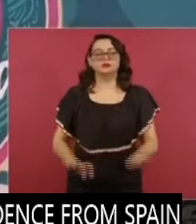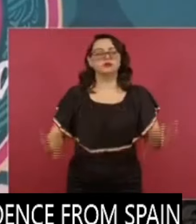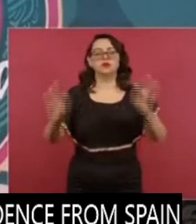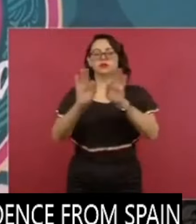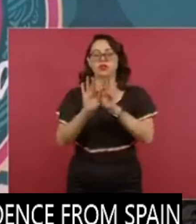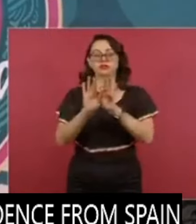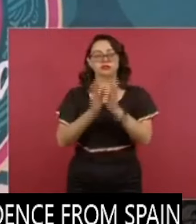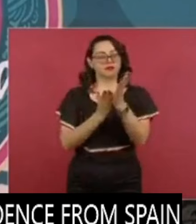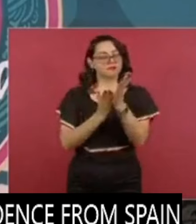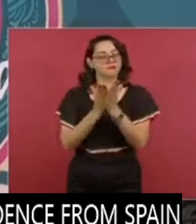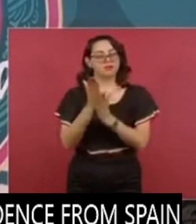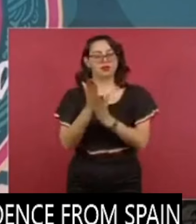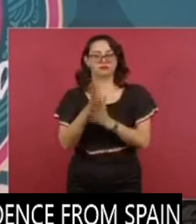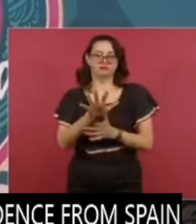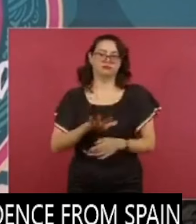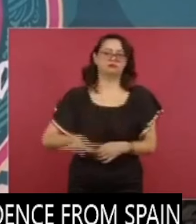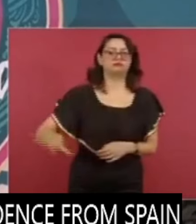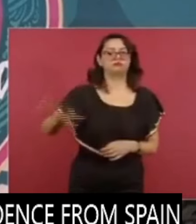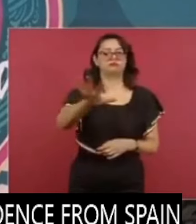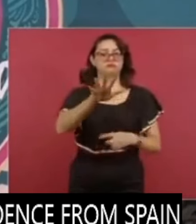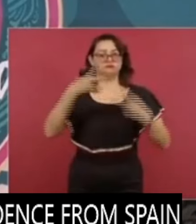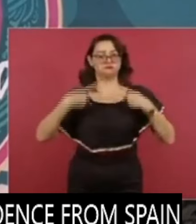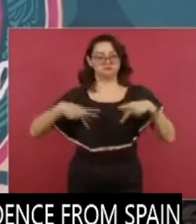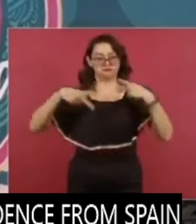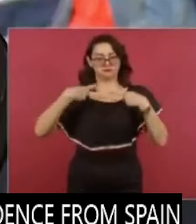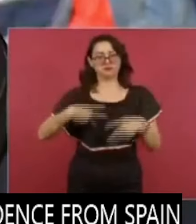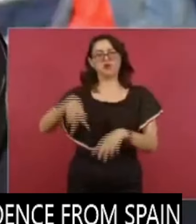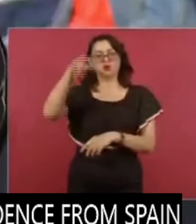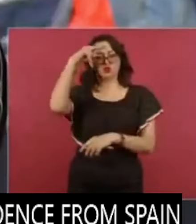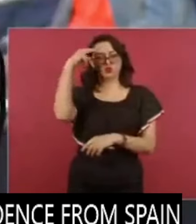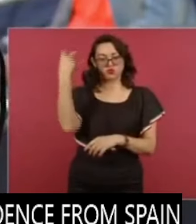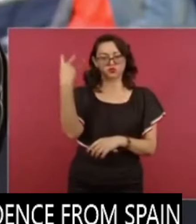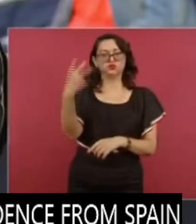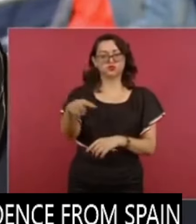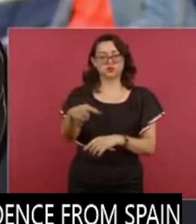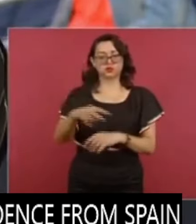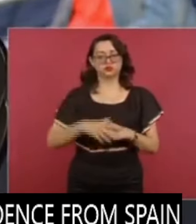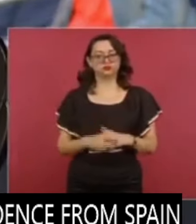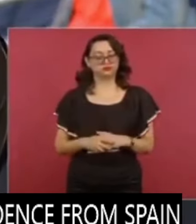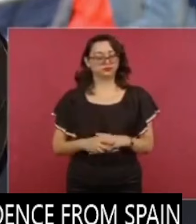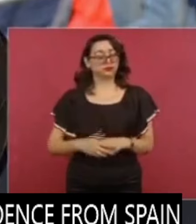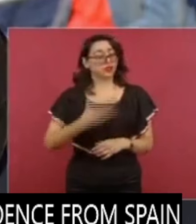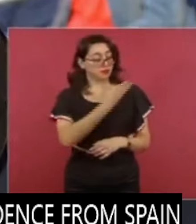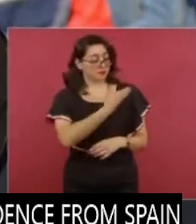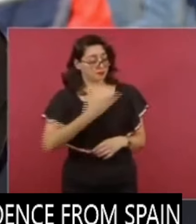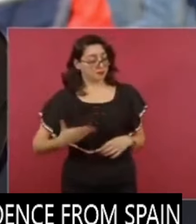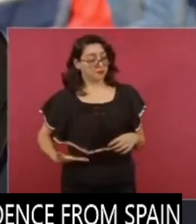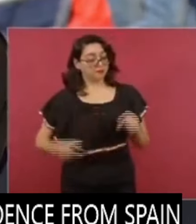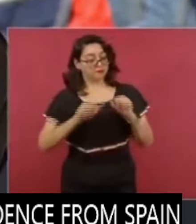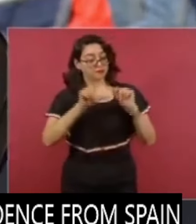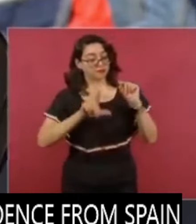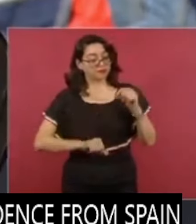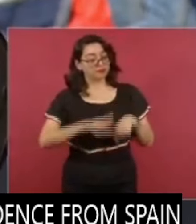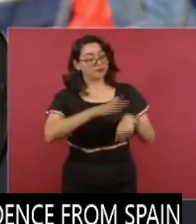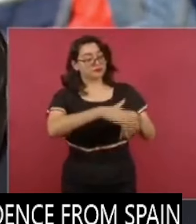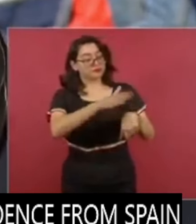Señor presidente, los integrantes de las Fuerzas Armadas y Guardia Nacional que